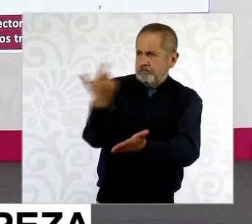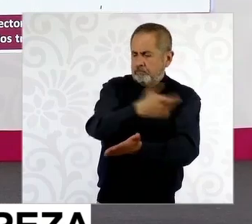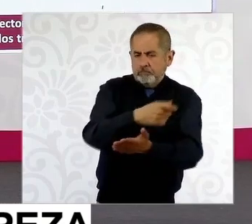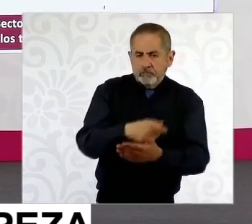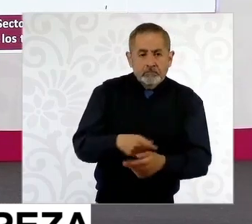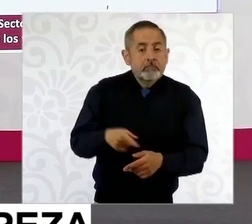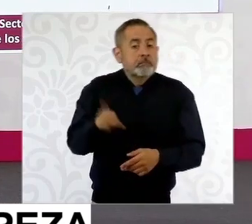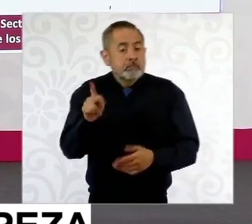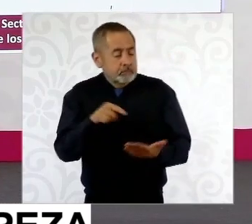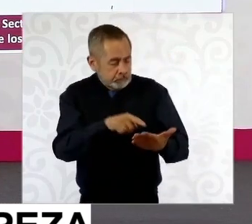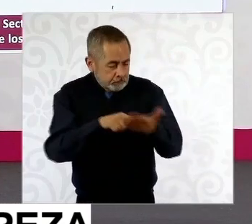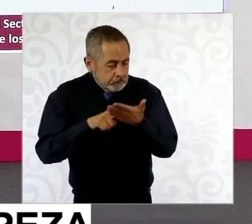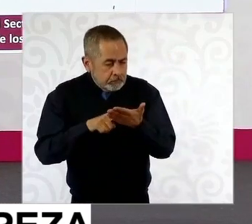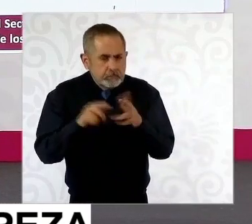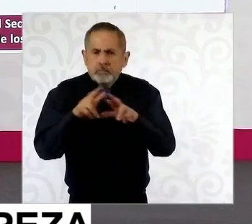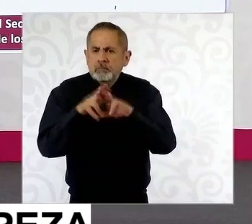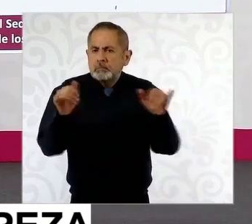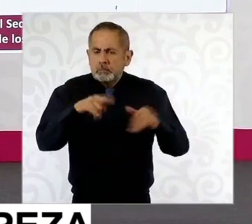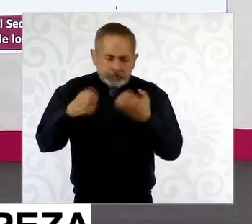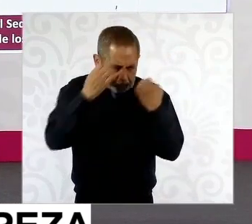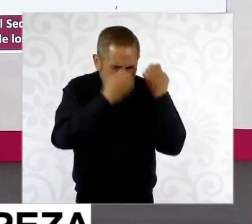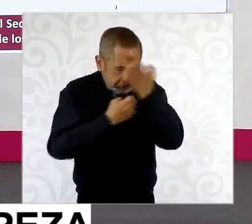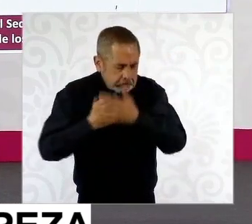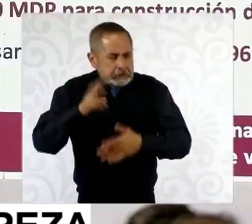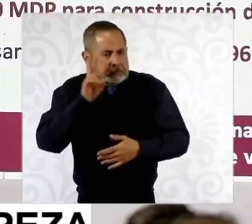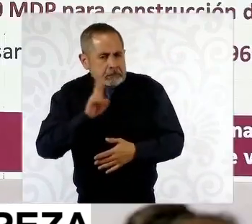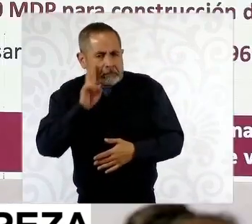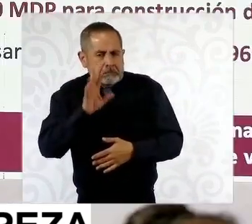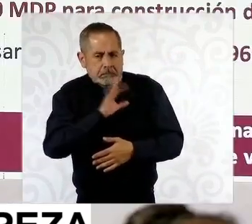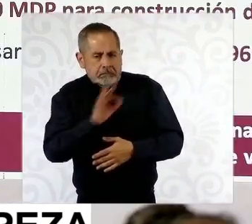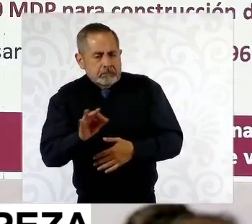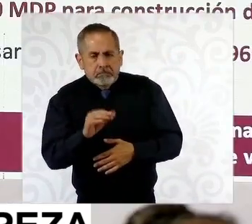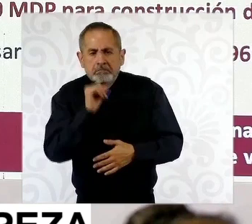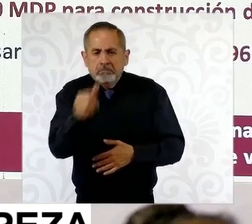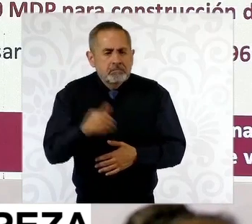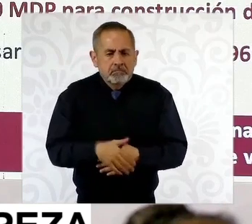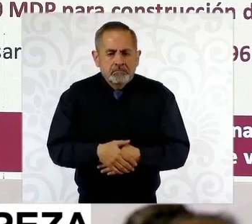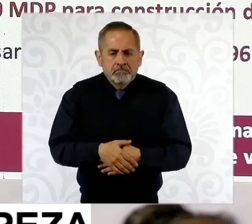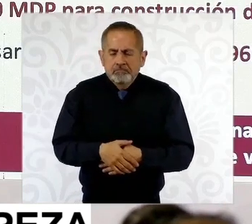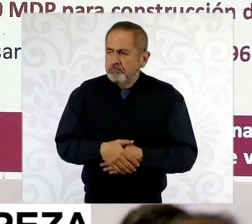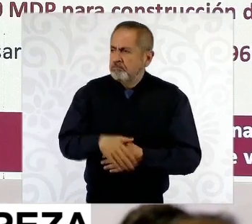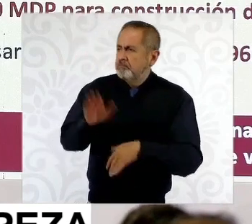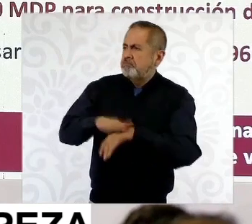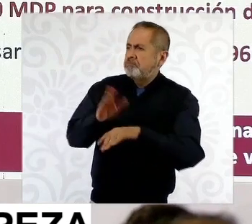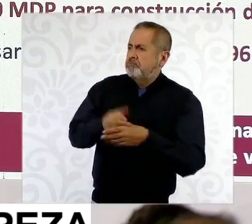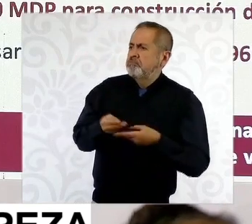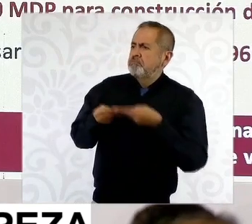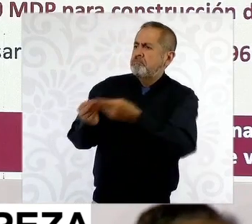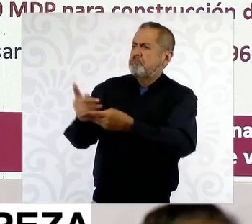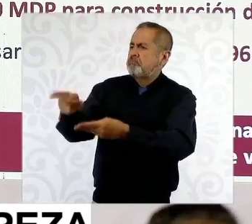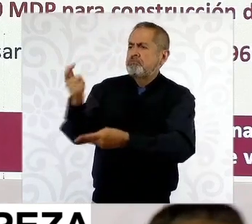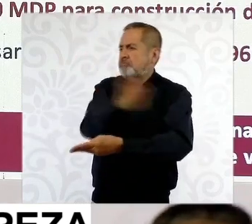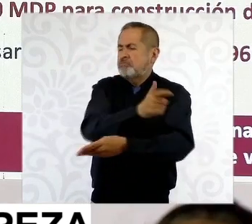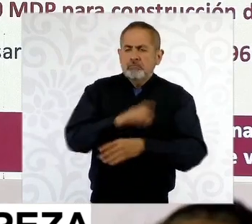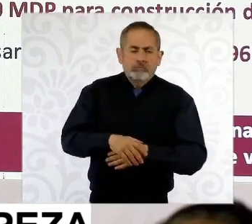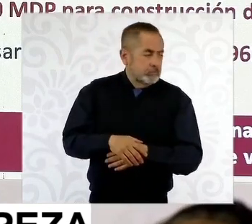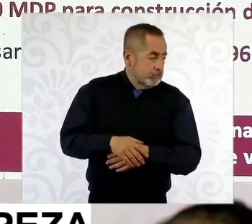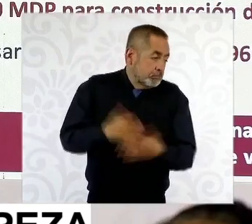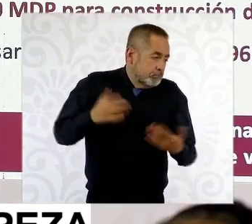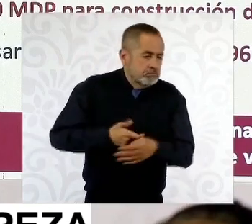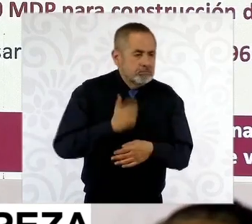nada. Era una propuesta del sector empresarial que a una empresa constructora se